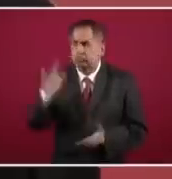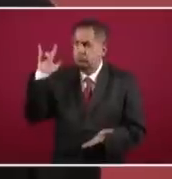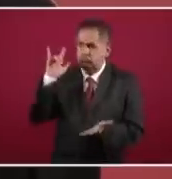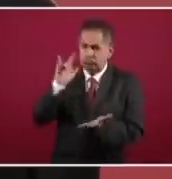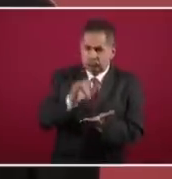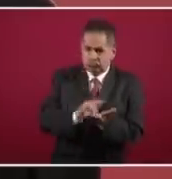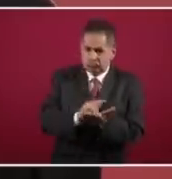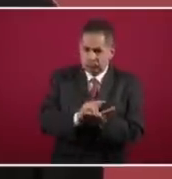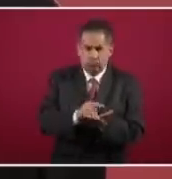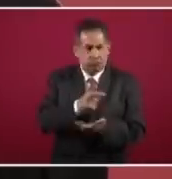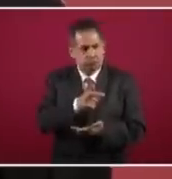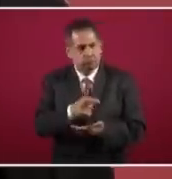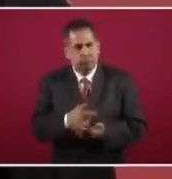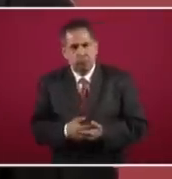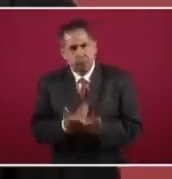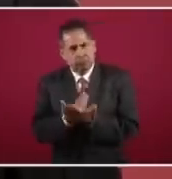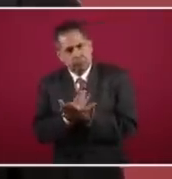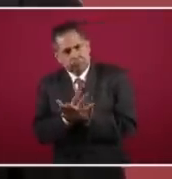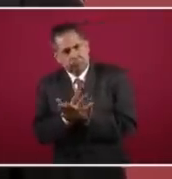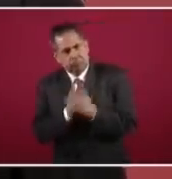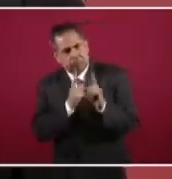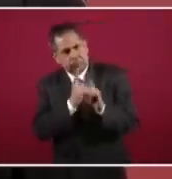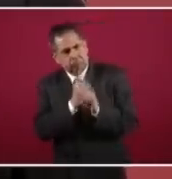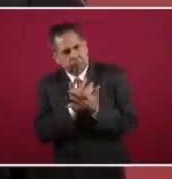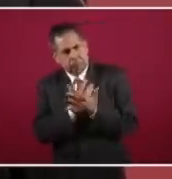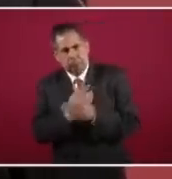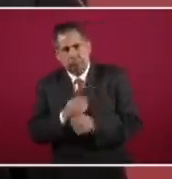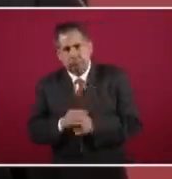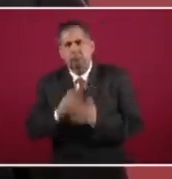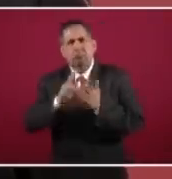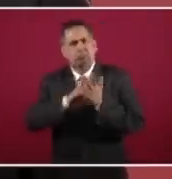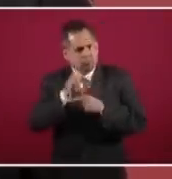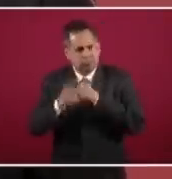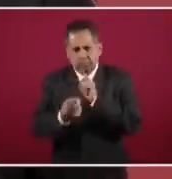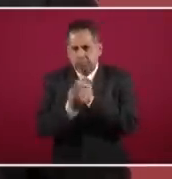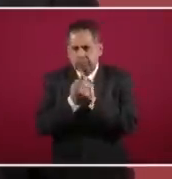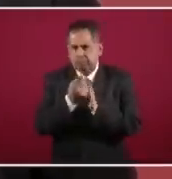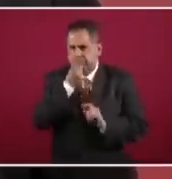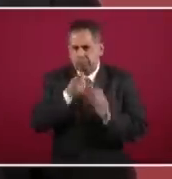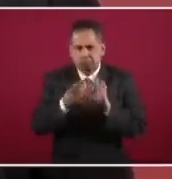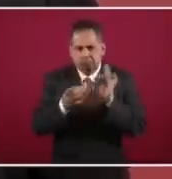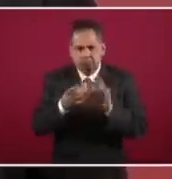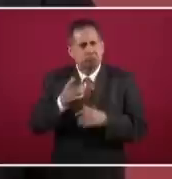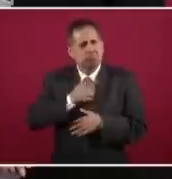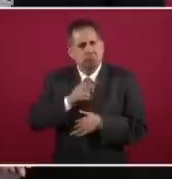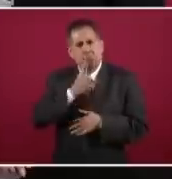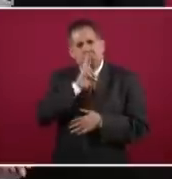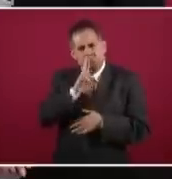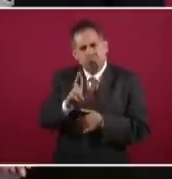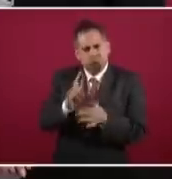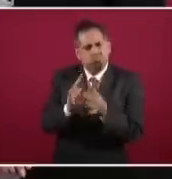llegamos, él estaba esperándome, me volvió a decir lo mismo y le respondí